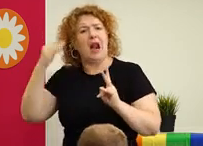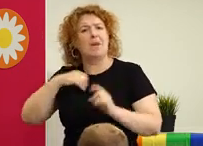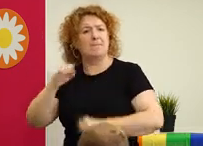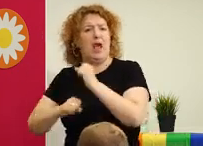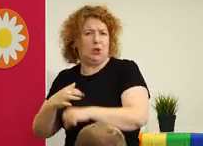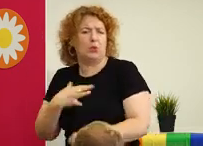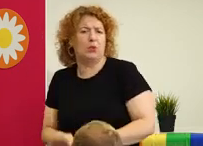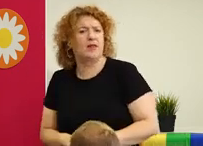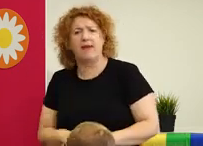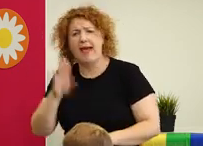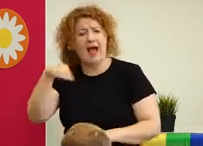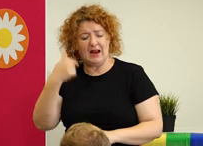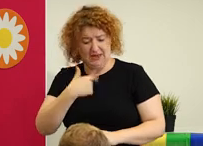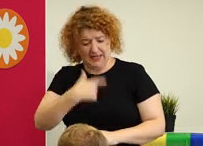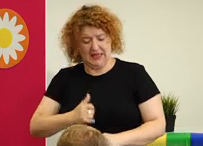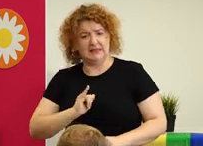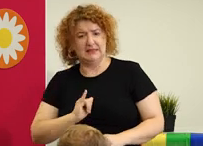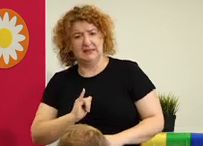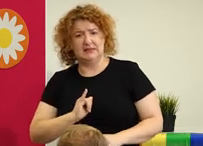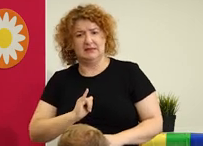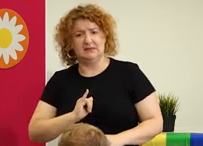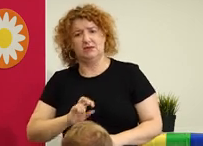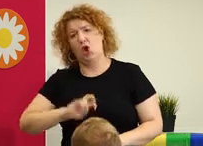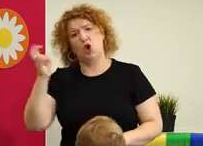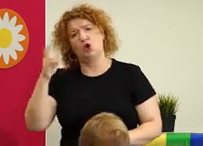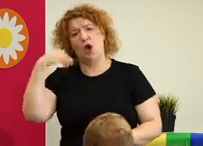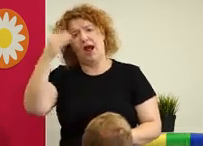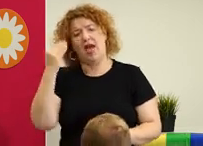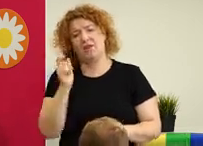El árabe no existe, existimos nosotros, otro bad Arab.